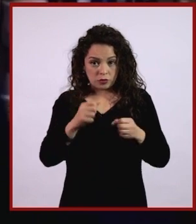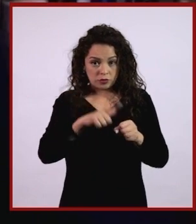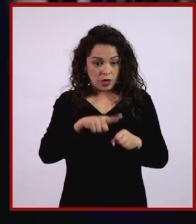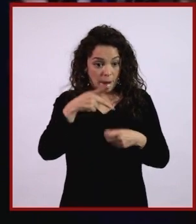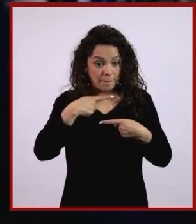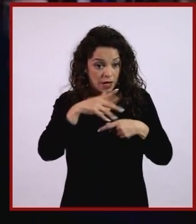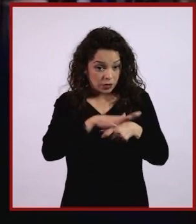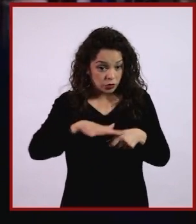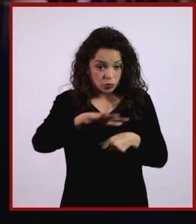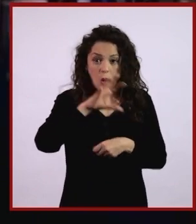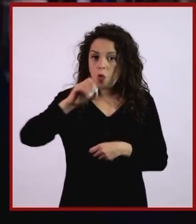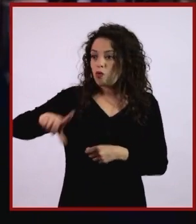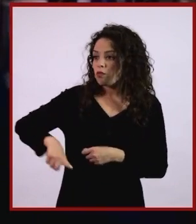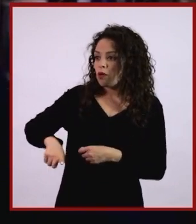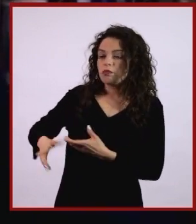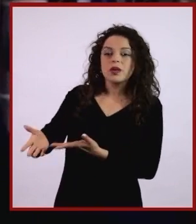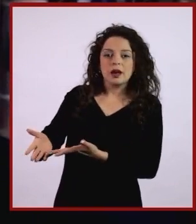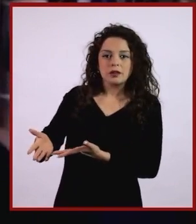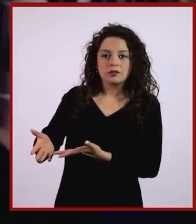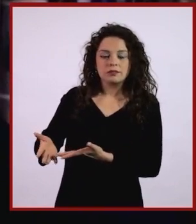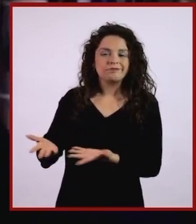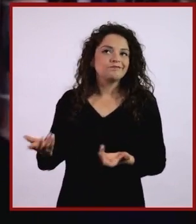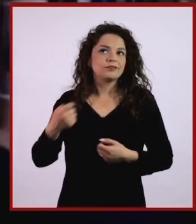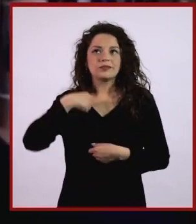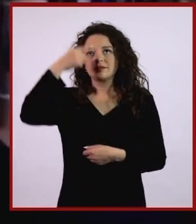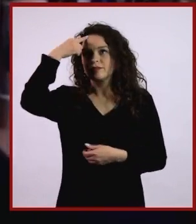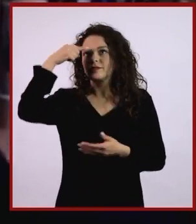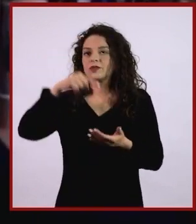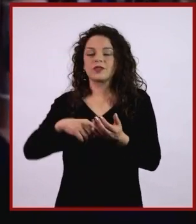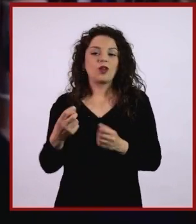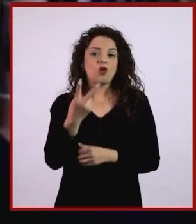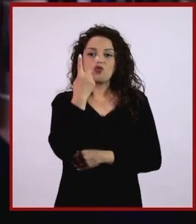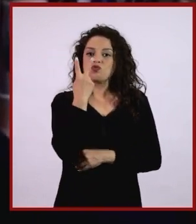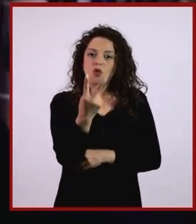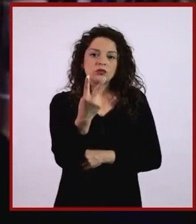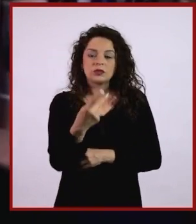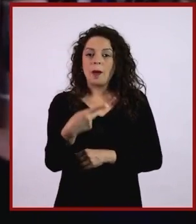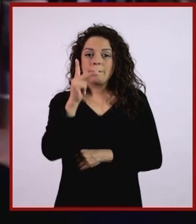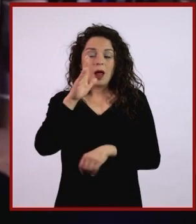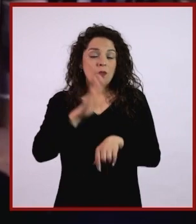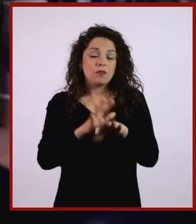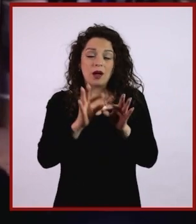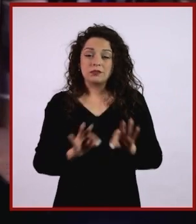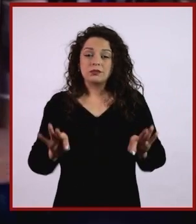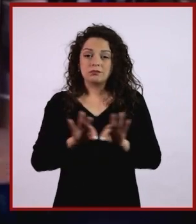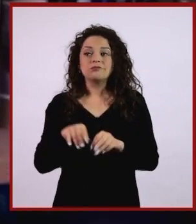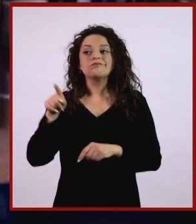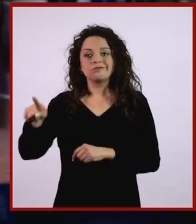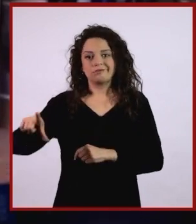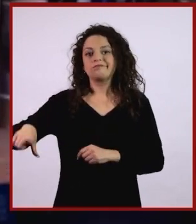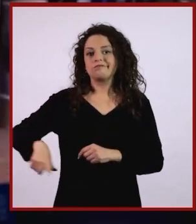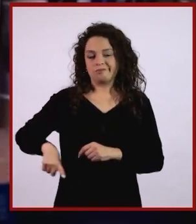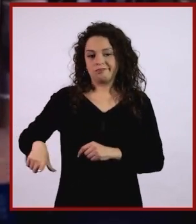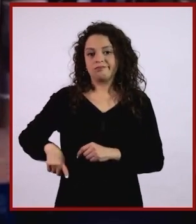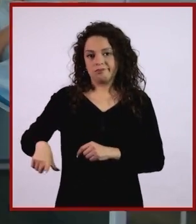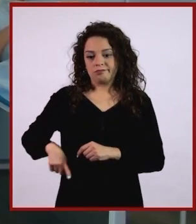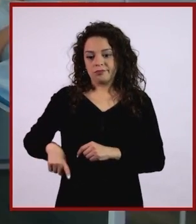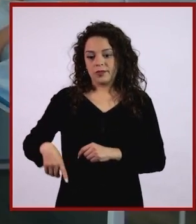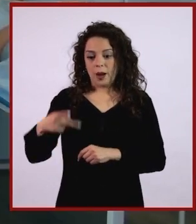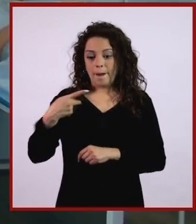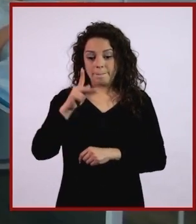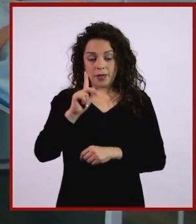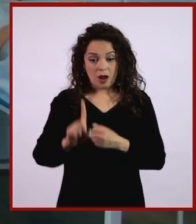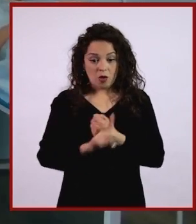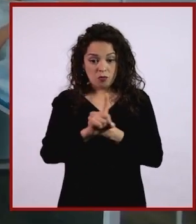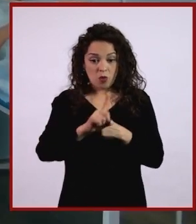que en los dos, ¿no? O sea, yo creo que el gobierno es fundamental porque, por ejemplo, yo creo que en México, por ejemplo,